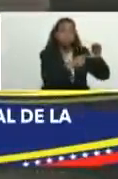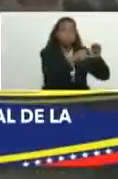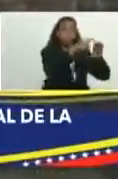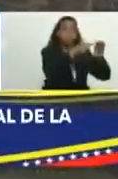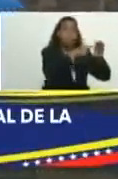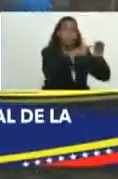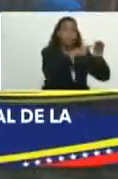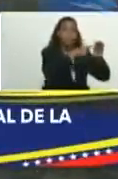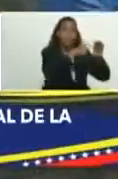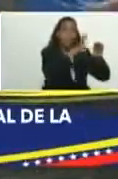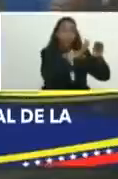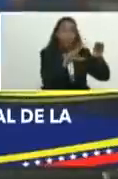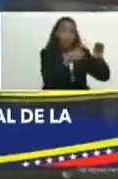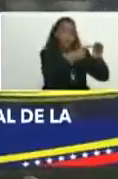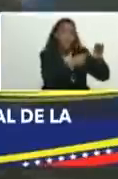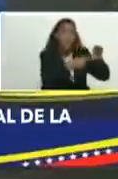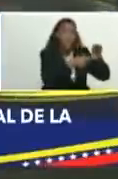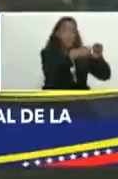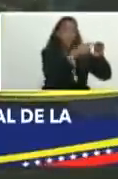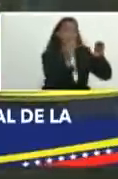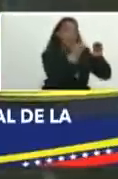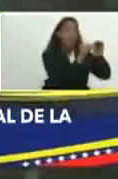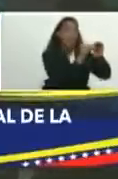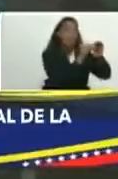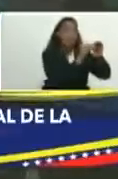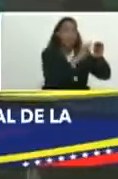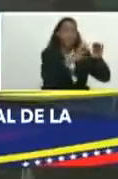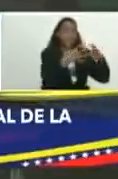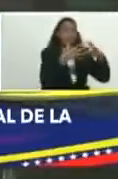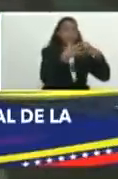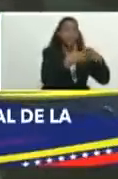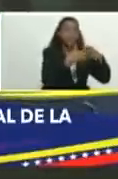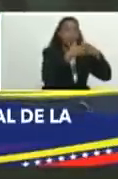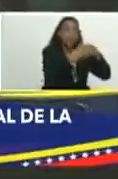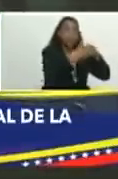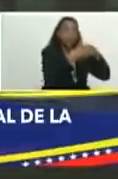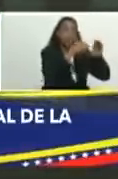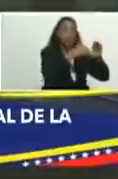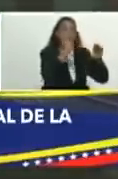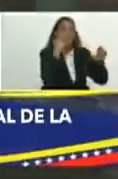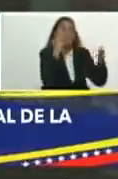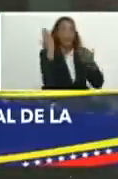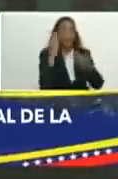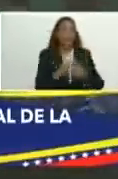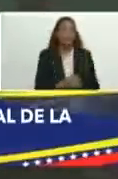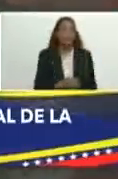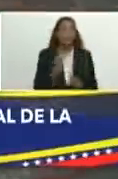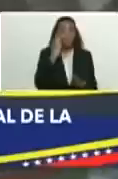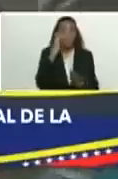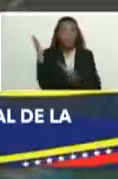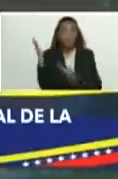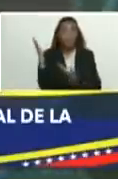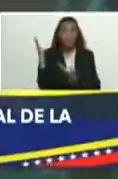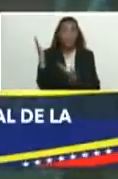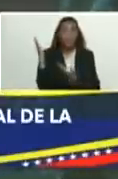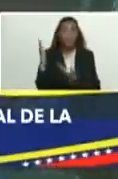mesa. Esta es la parte de la carcasa. En lo cual. Ahí viene la carcasa. Viene correcto. La carcasa, la colocan